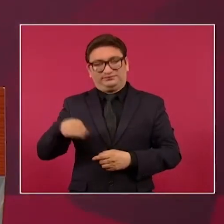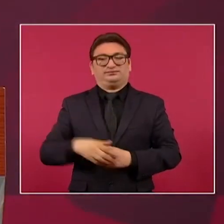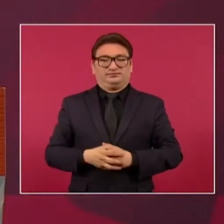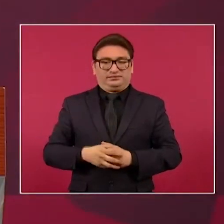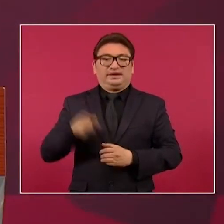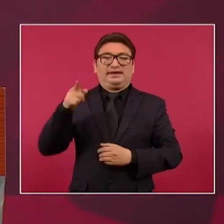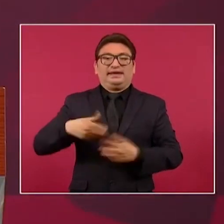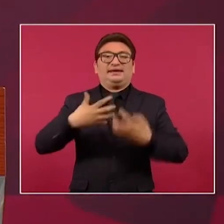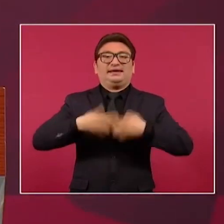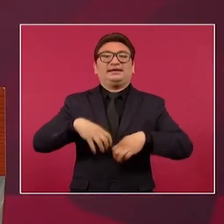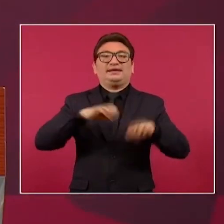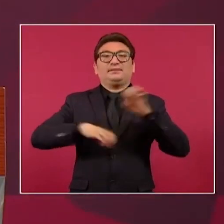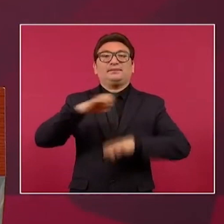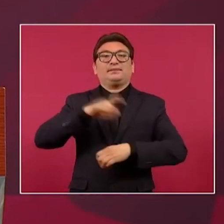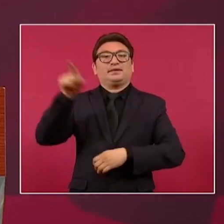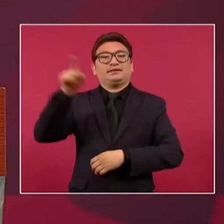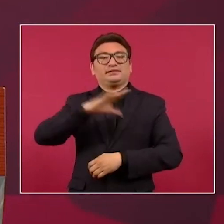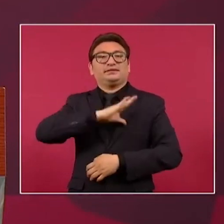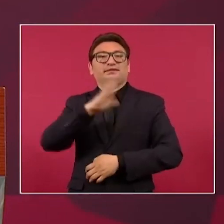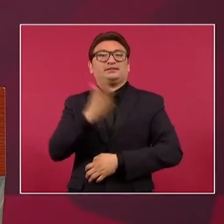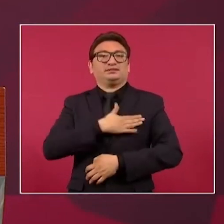una empresa española.